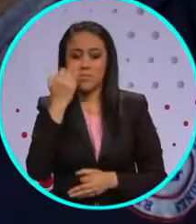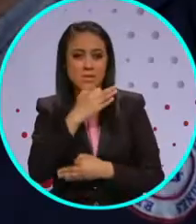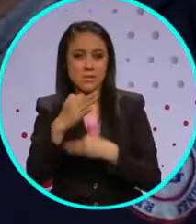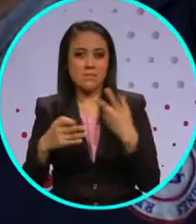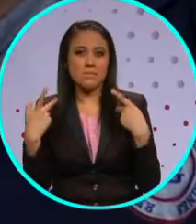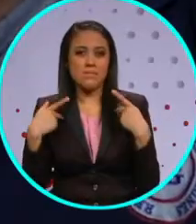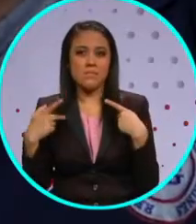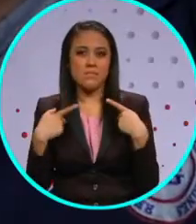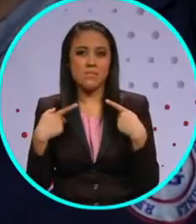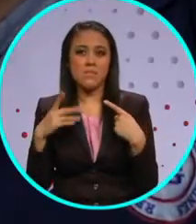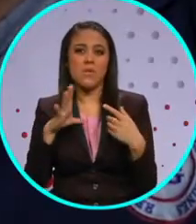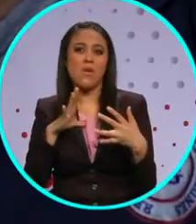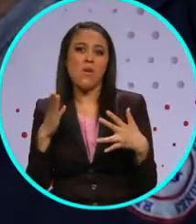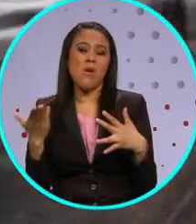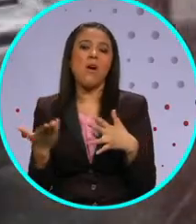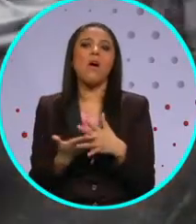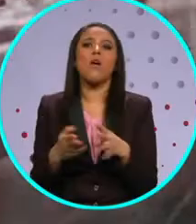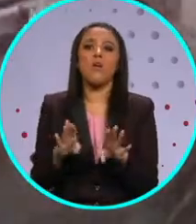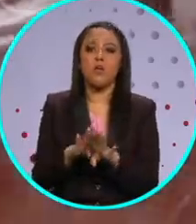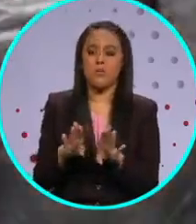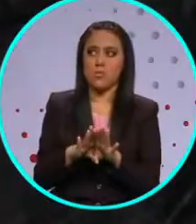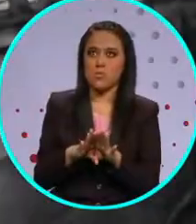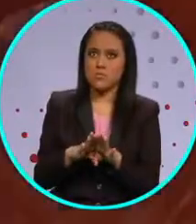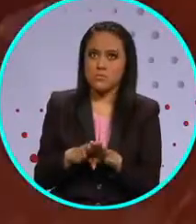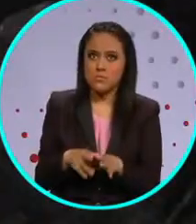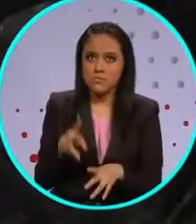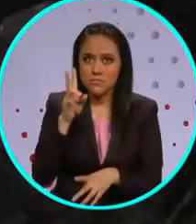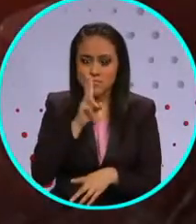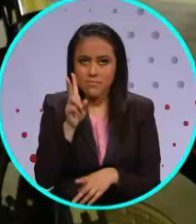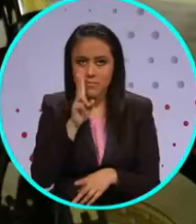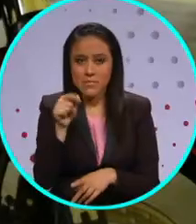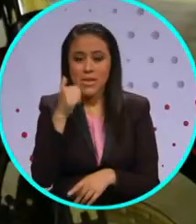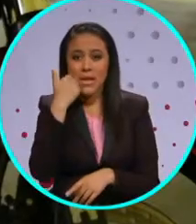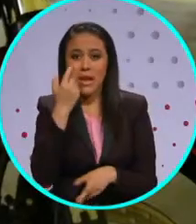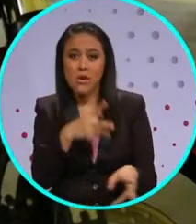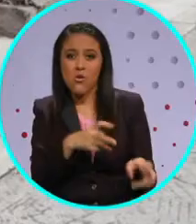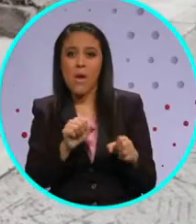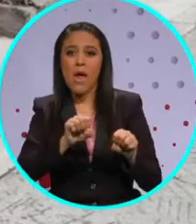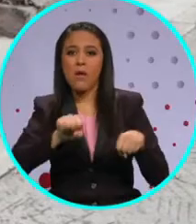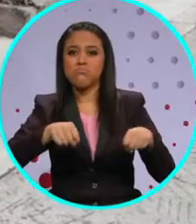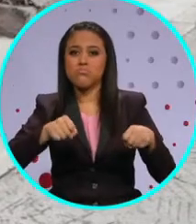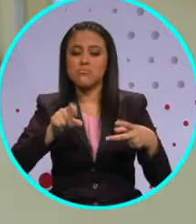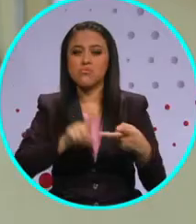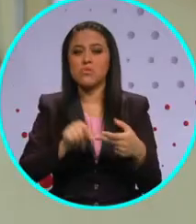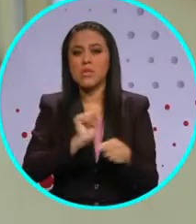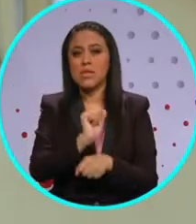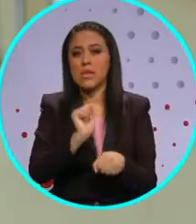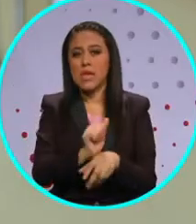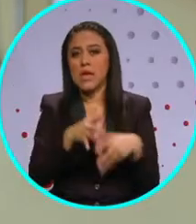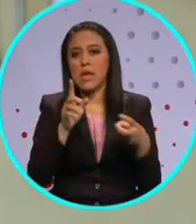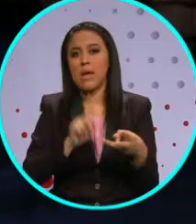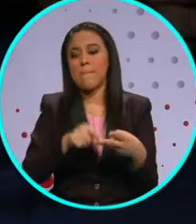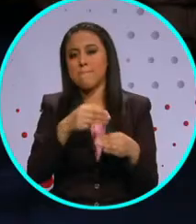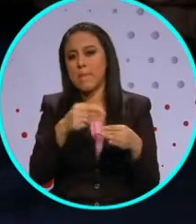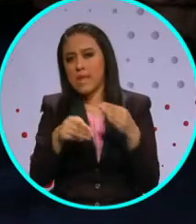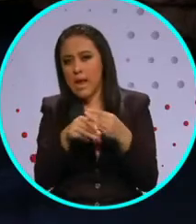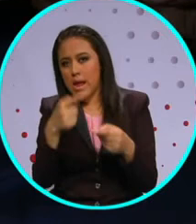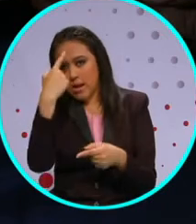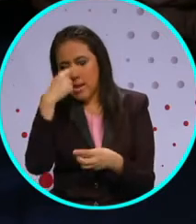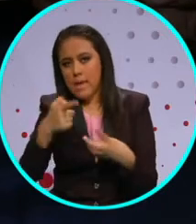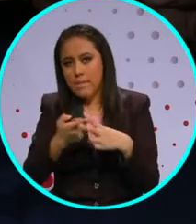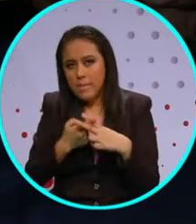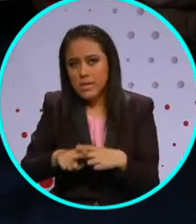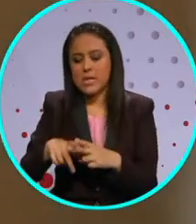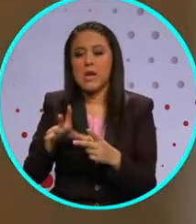todos, cómo nos iba a dejar muertos. Aparentemente el móvil era robar una motocicleta, una camioneta, herramienta, y con esto iniciar un